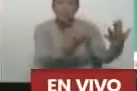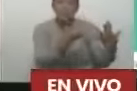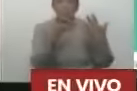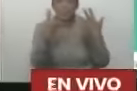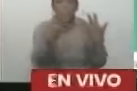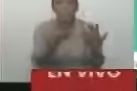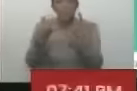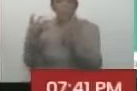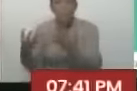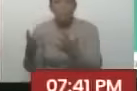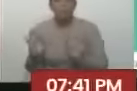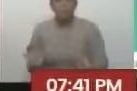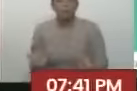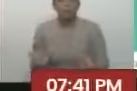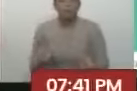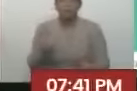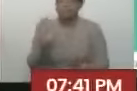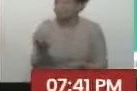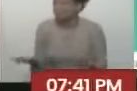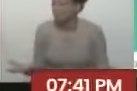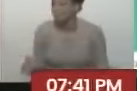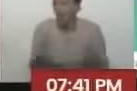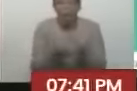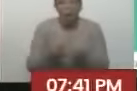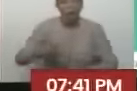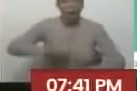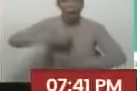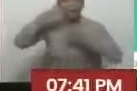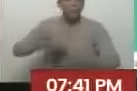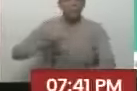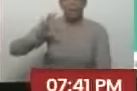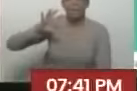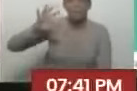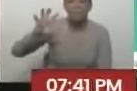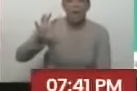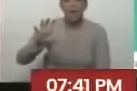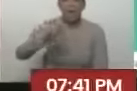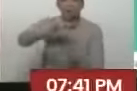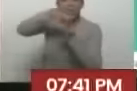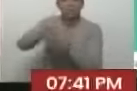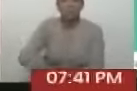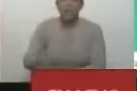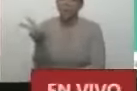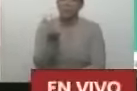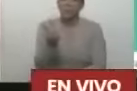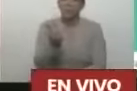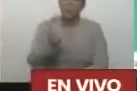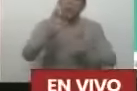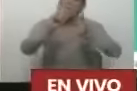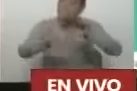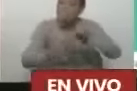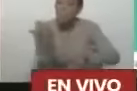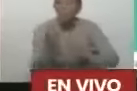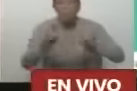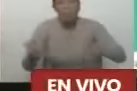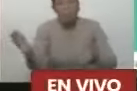colonialismo vulgar jurídico qué quieren ahora otra vez es aplicarnos el modelo del colonialismo